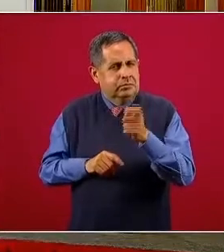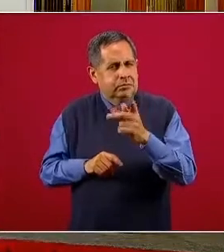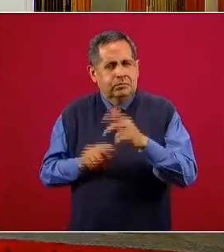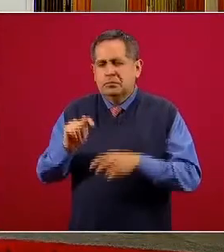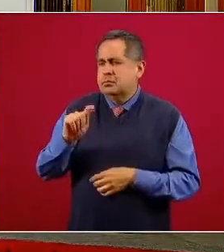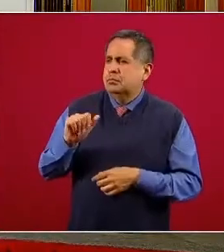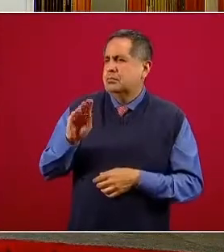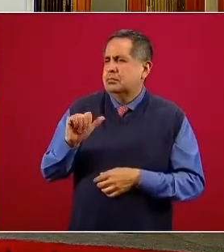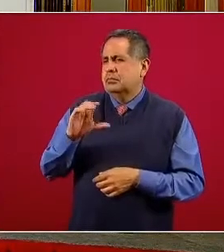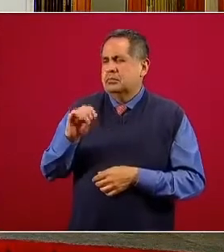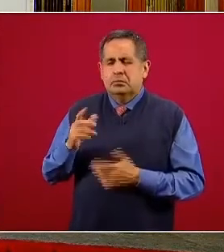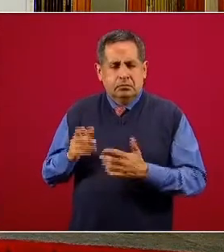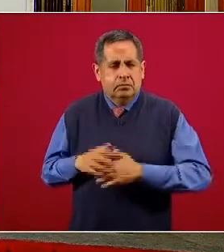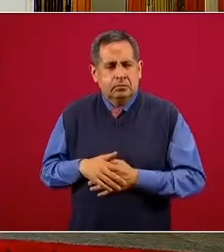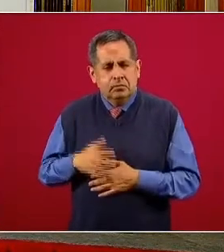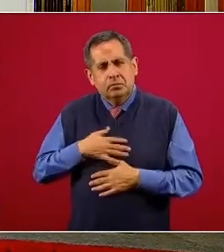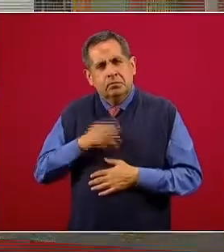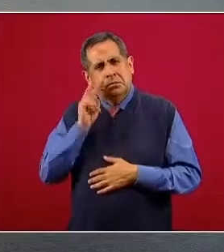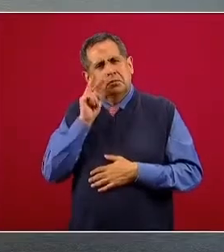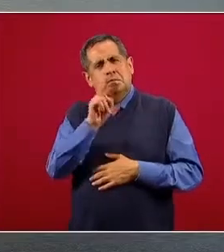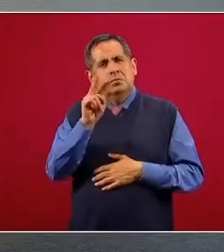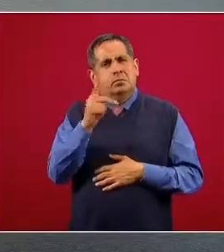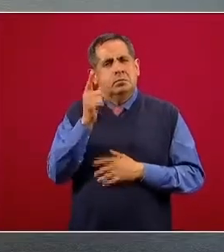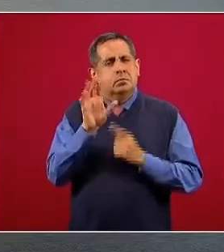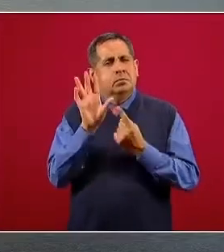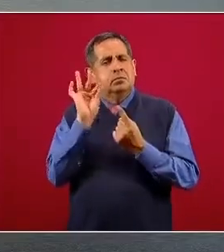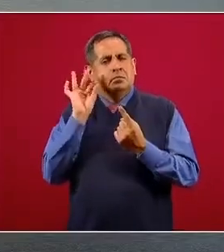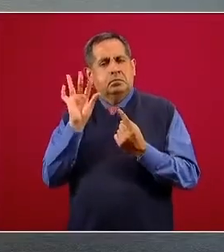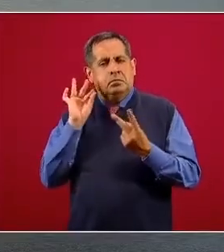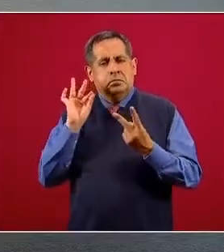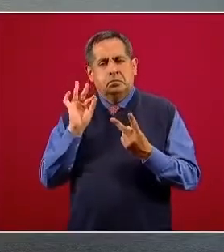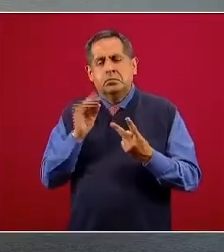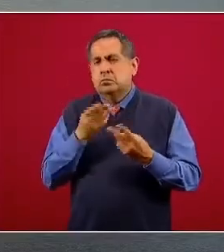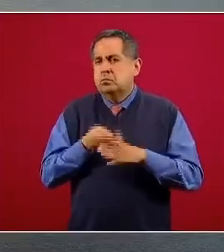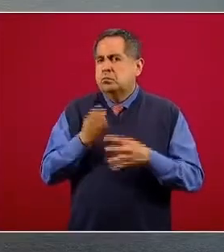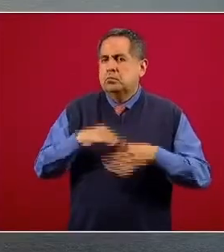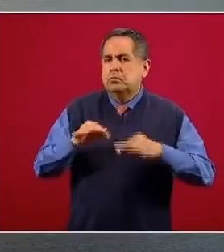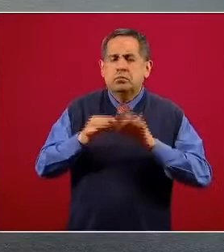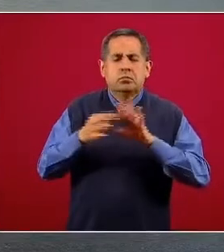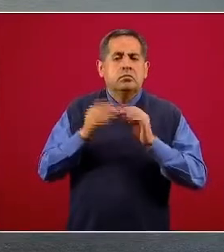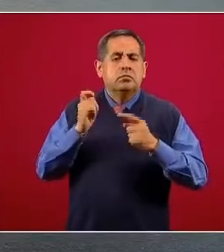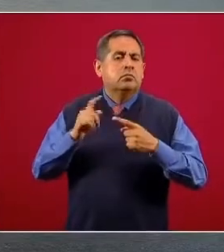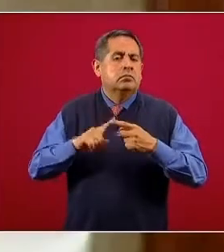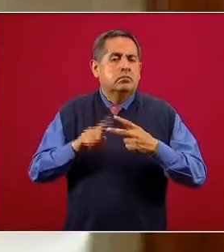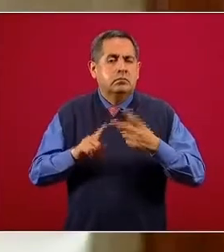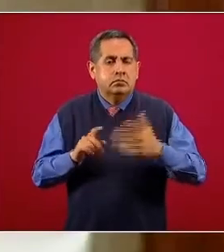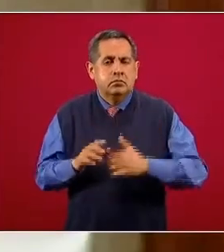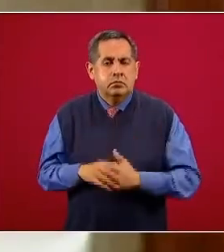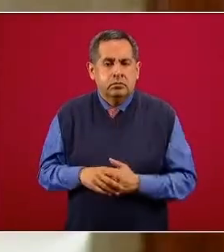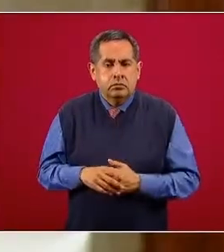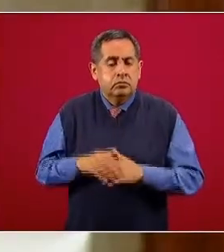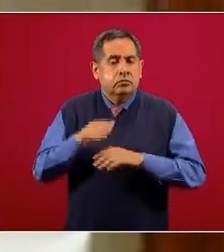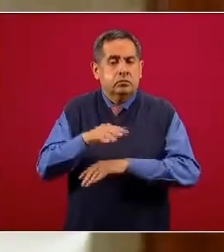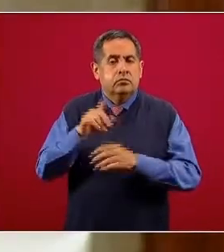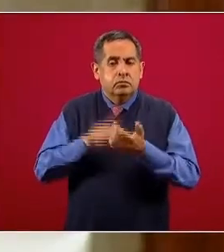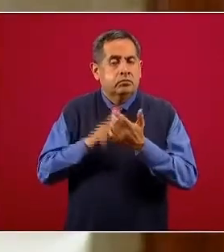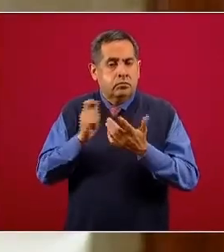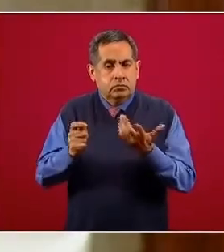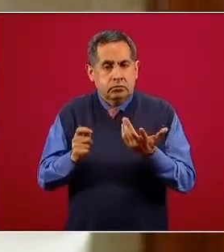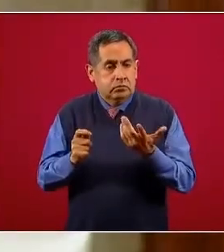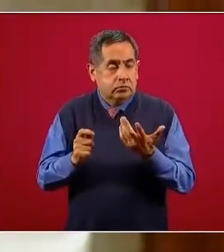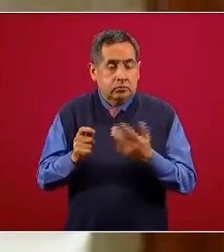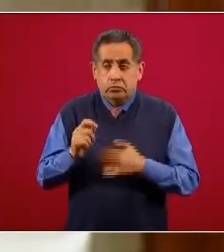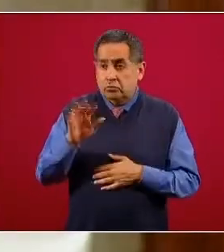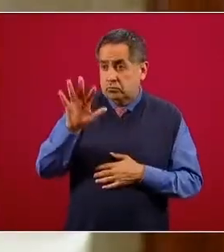Preguntar, bueno, noté dos datos que me parecieron muy importantes. Uno, bueno, es el asunto de que se redujo